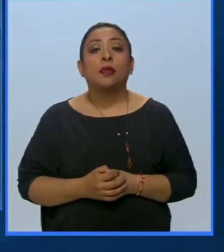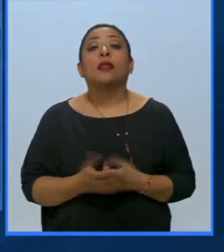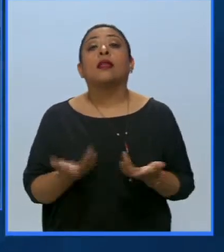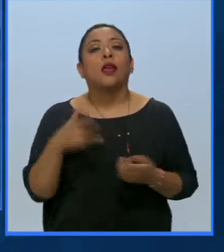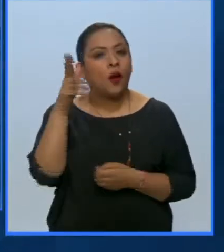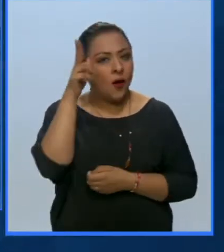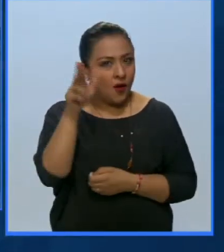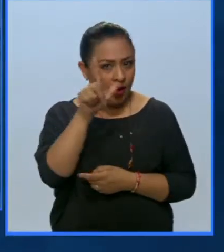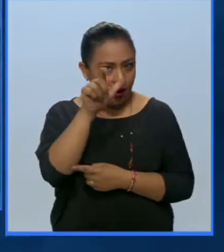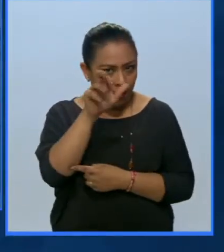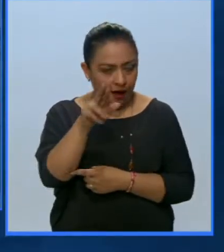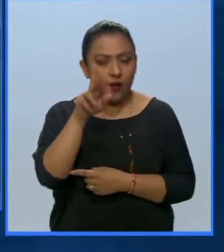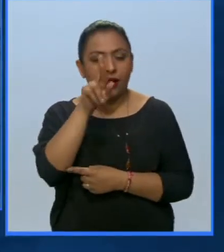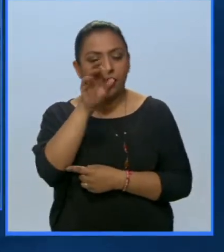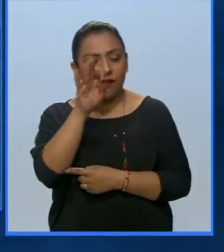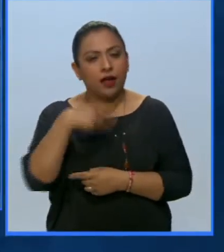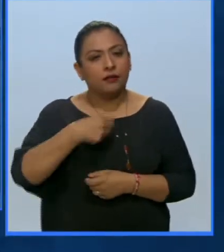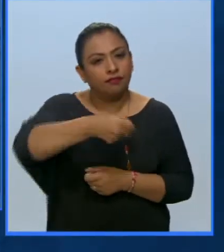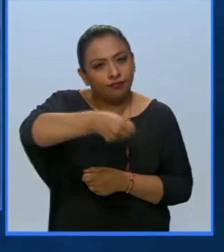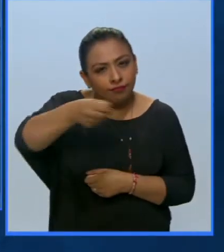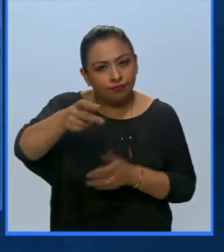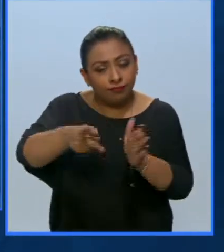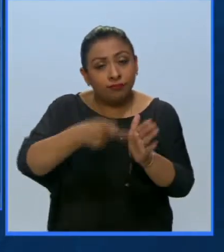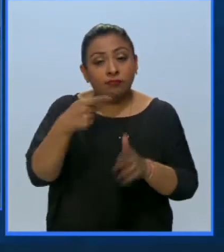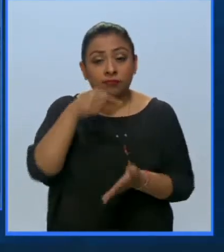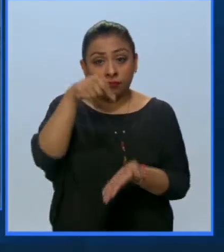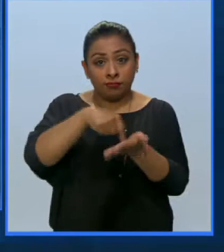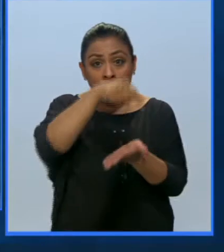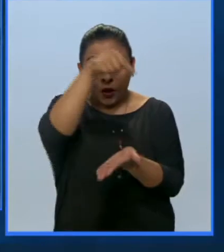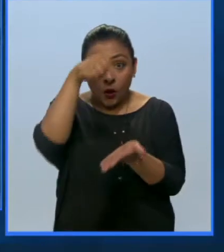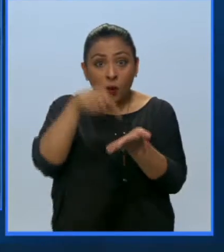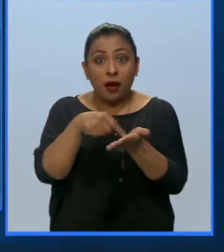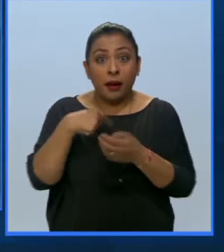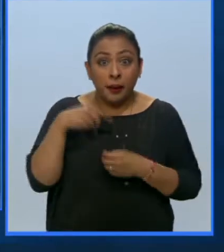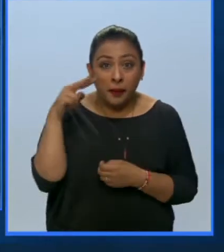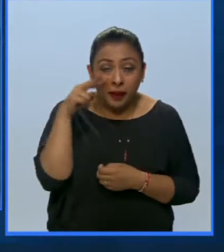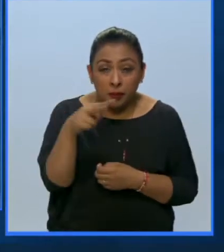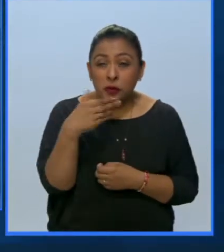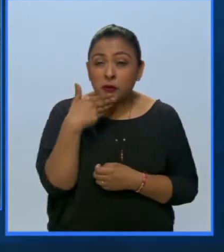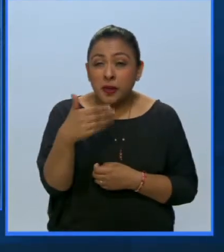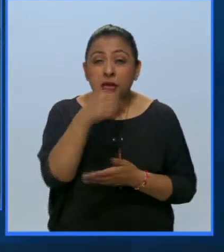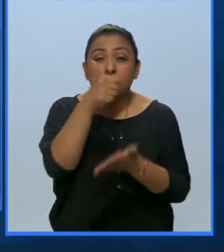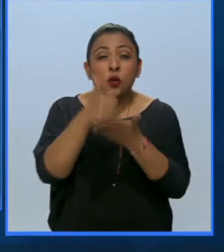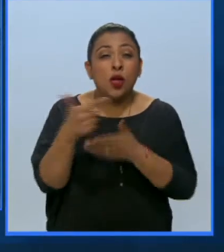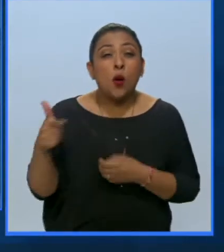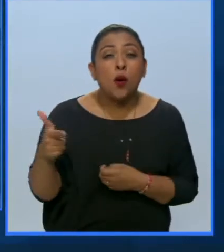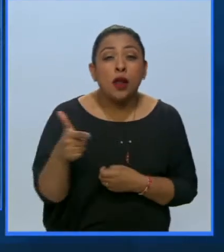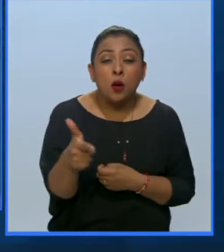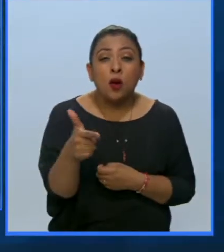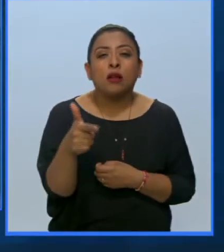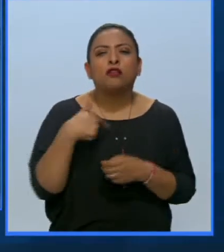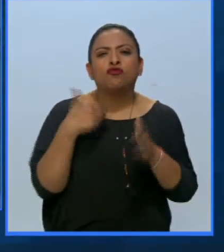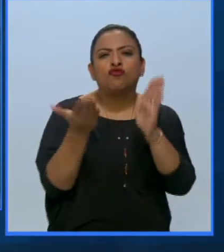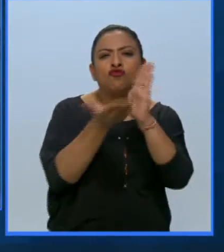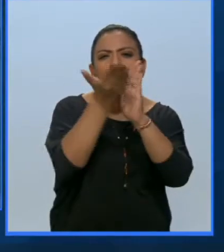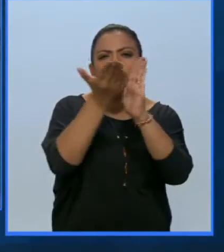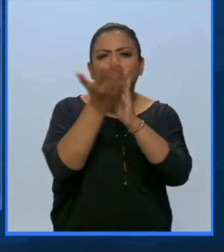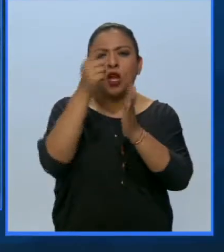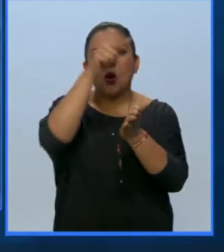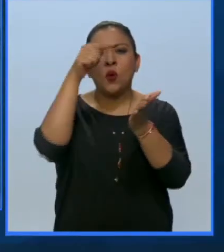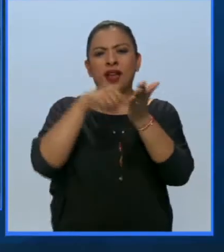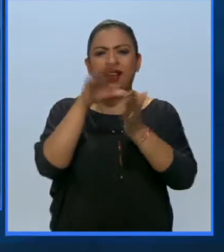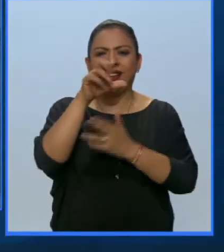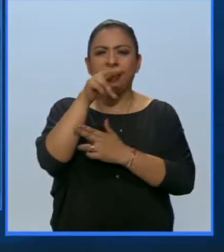¿Qué tal, Laura? ¿Qué tal, Rafael? Saludos nuevamente. Estamos en un lugar en donde podemos ver muy bien la ciudad de Guanajuato, que ha sido construida en una cañada, por